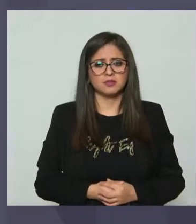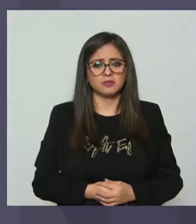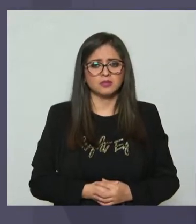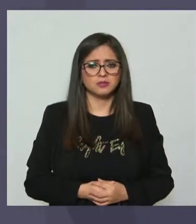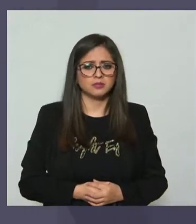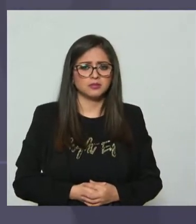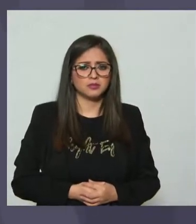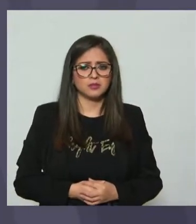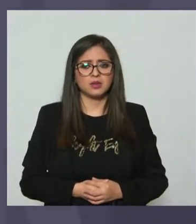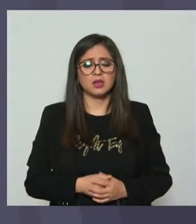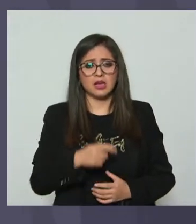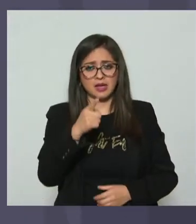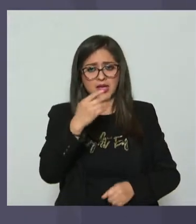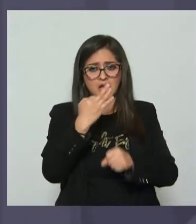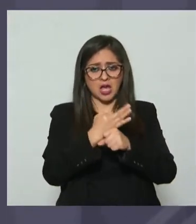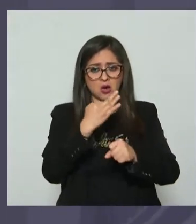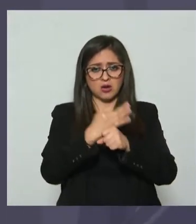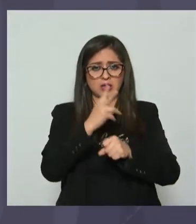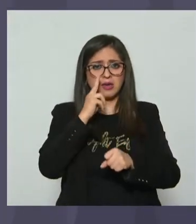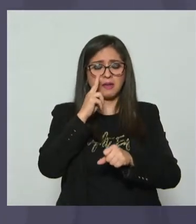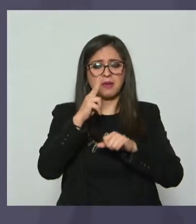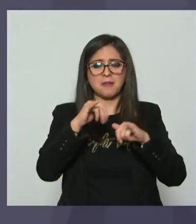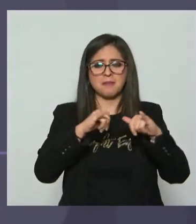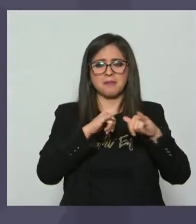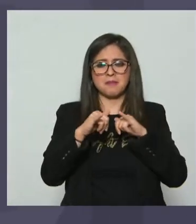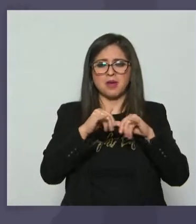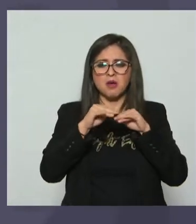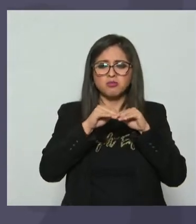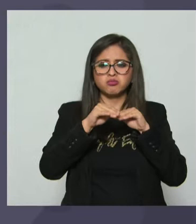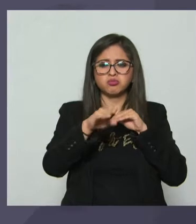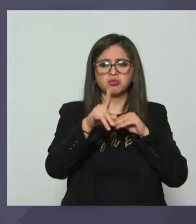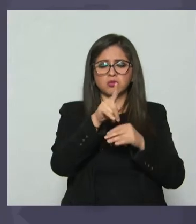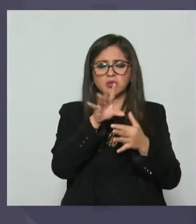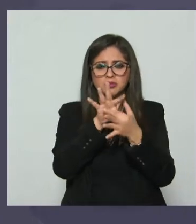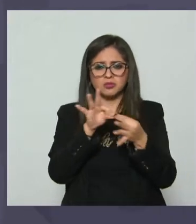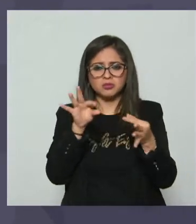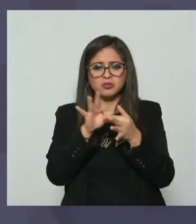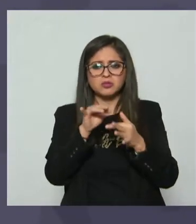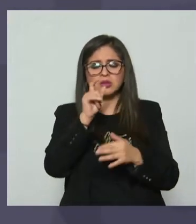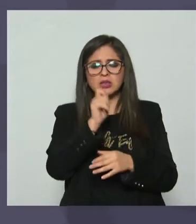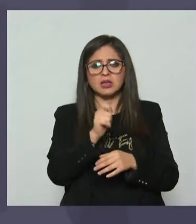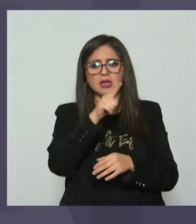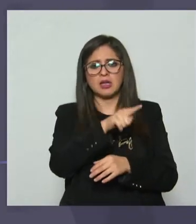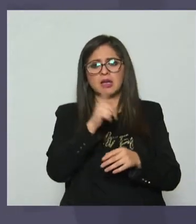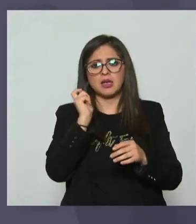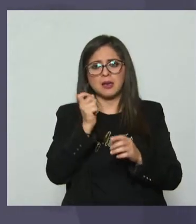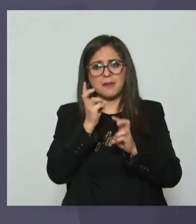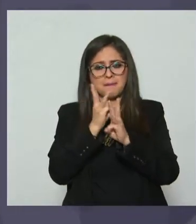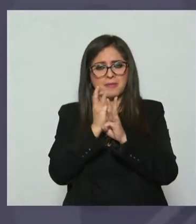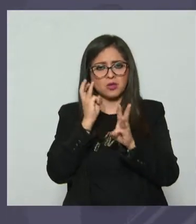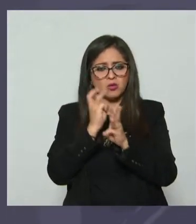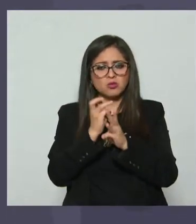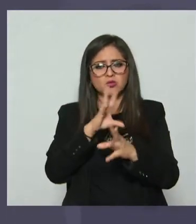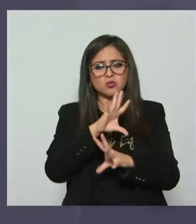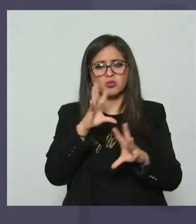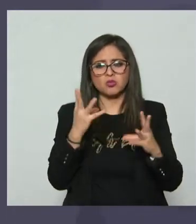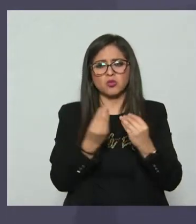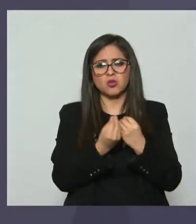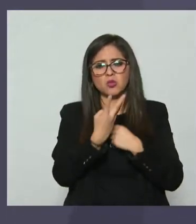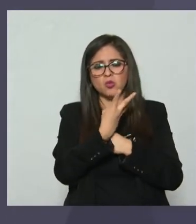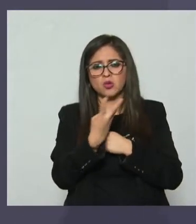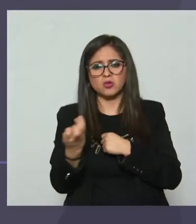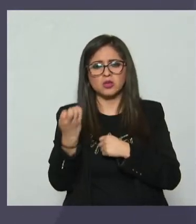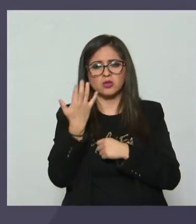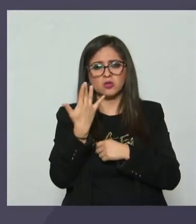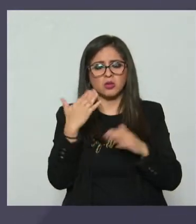pantalla tenemos Sí, el gráfico en donde tú mencionas muy bien, es la red actual del Metrobús. Es una inversión de